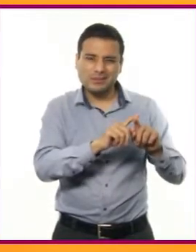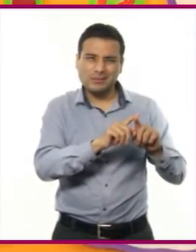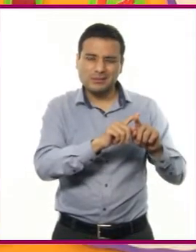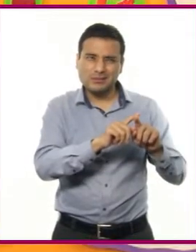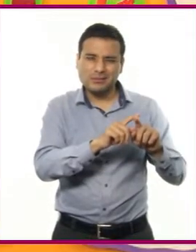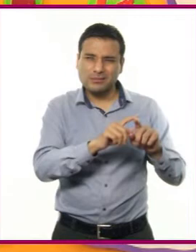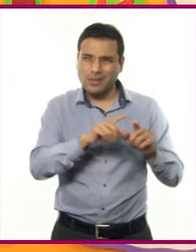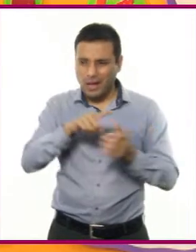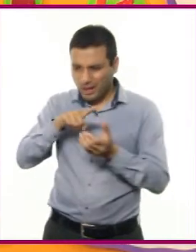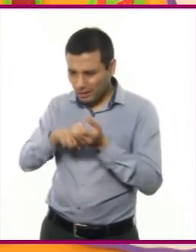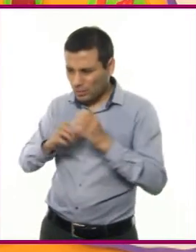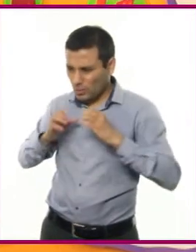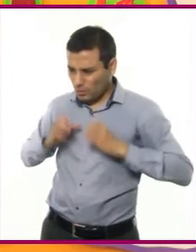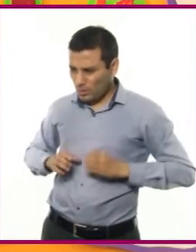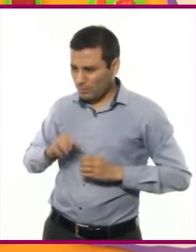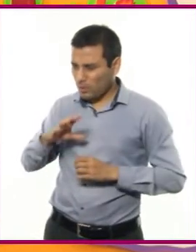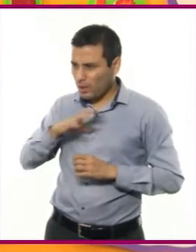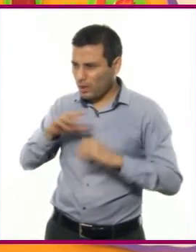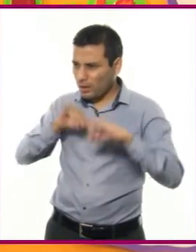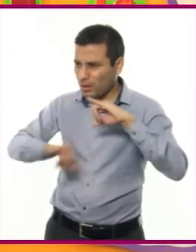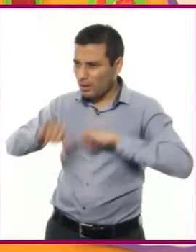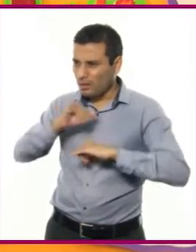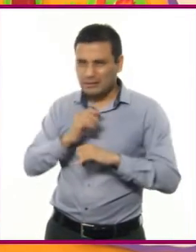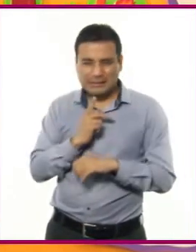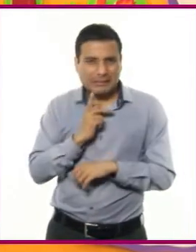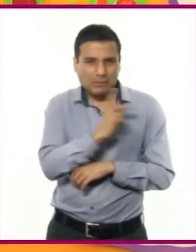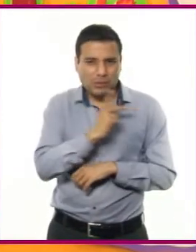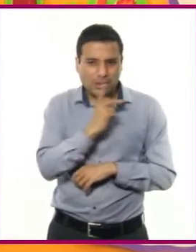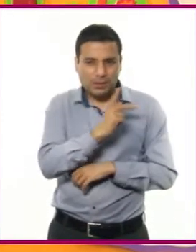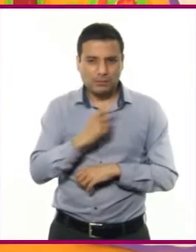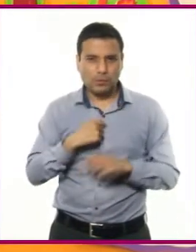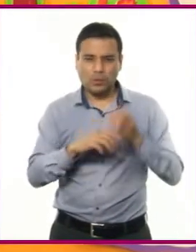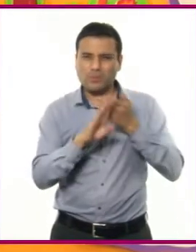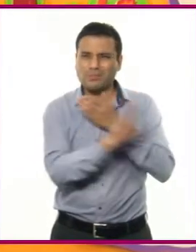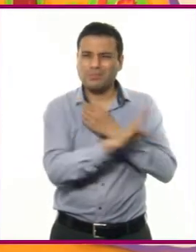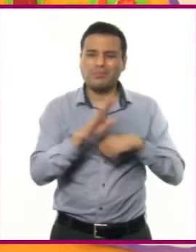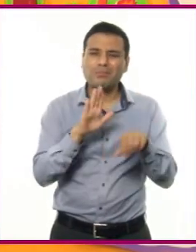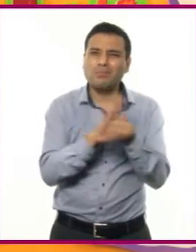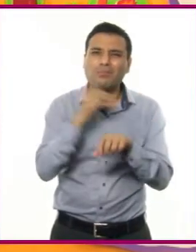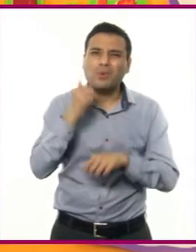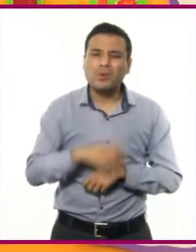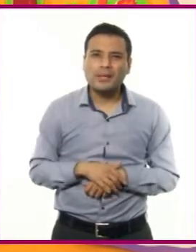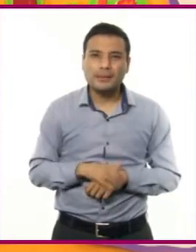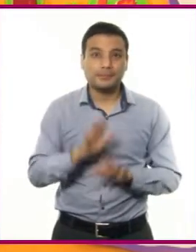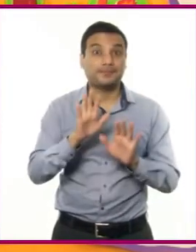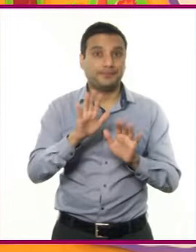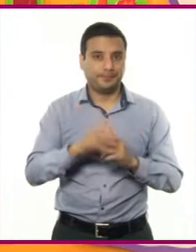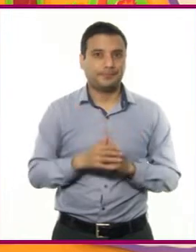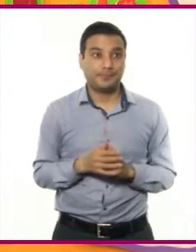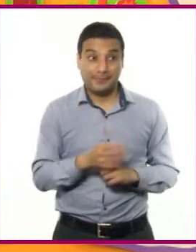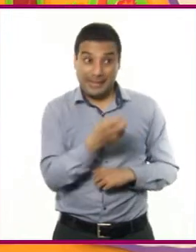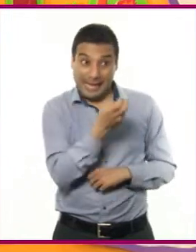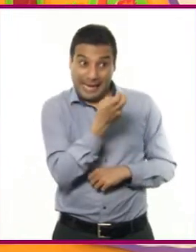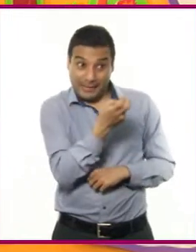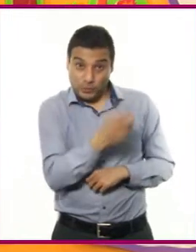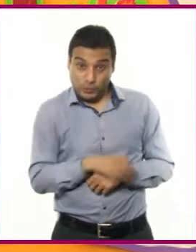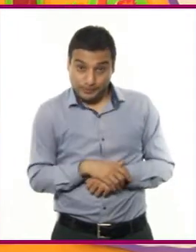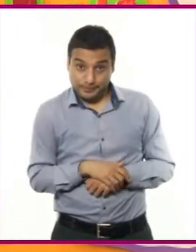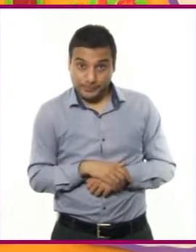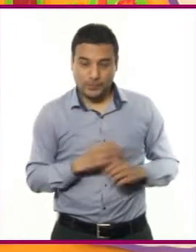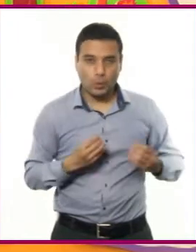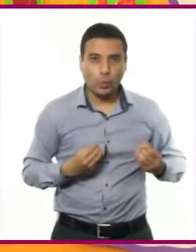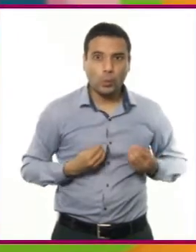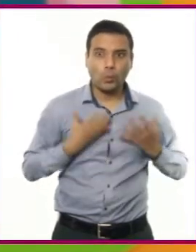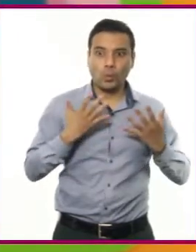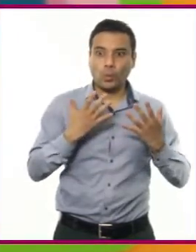marihuana? La respuesta es porque estas sustancias naturales son de corta acción en el cuerpo y solo